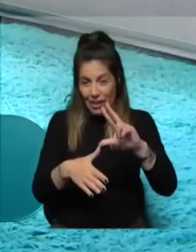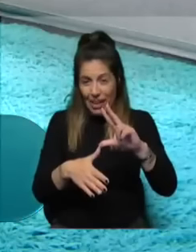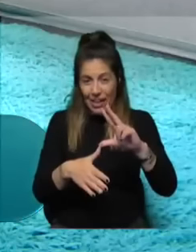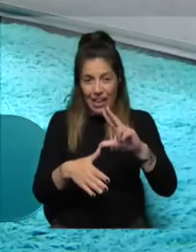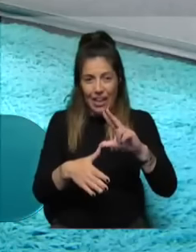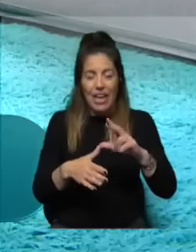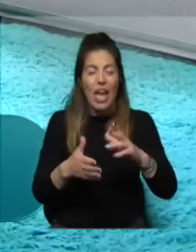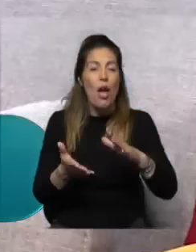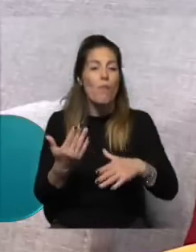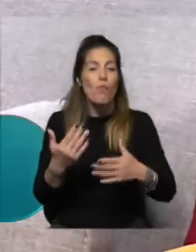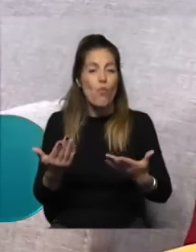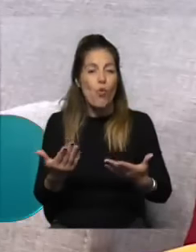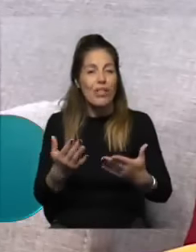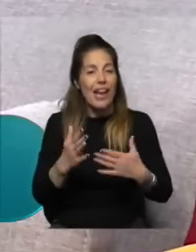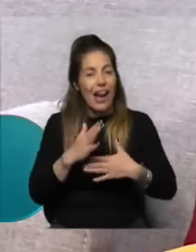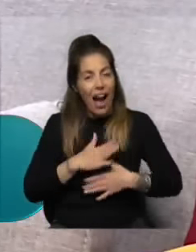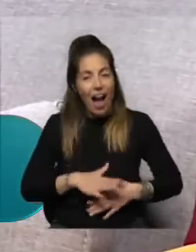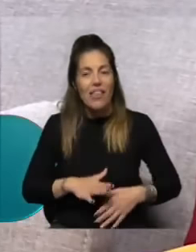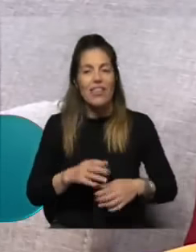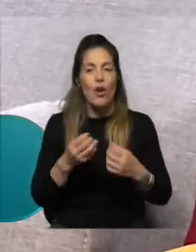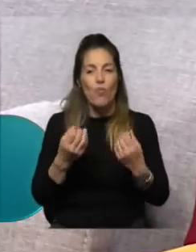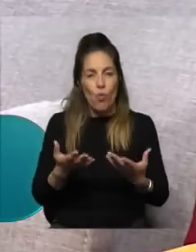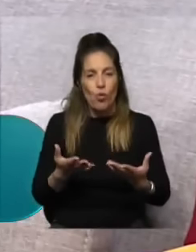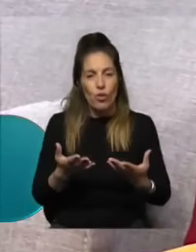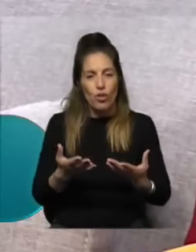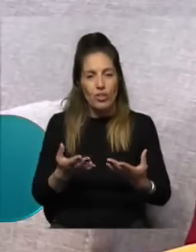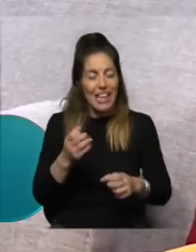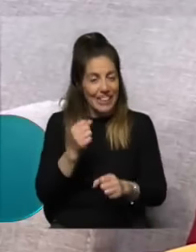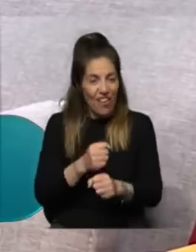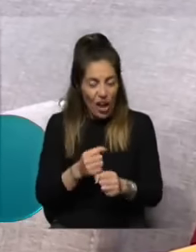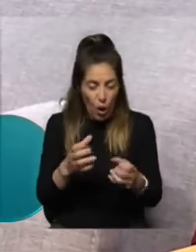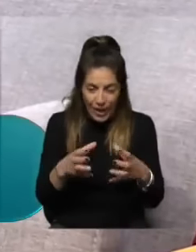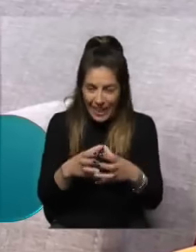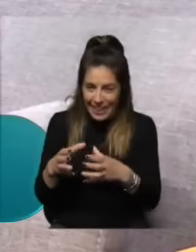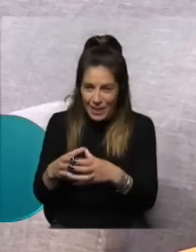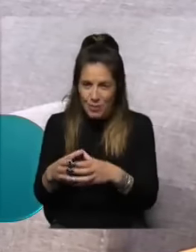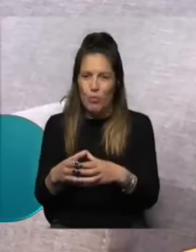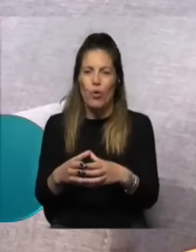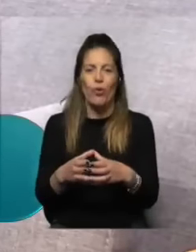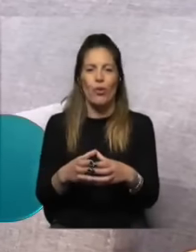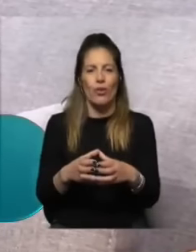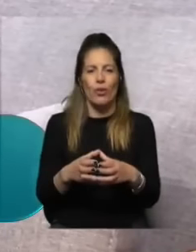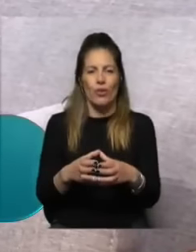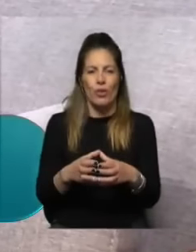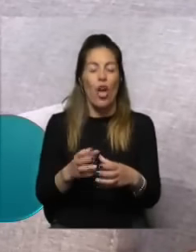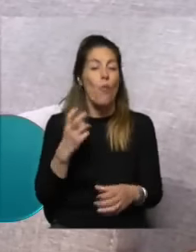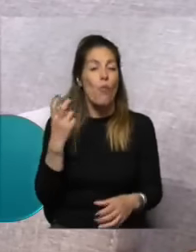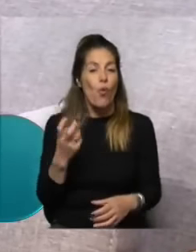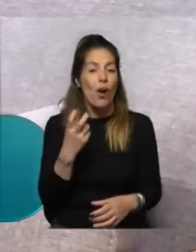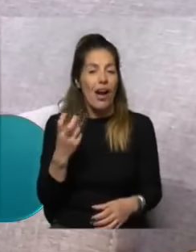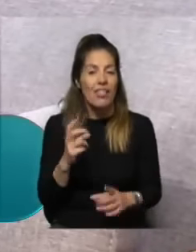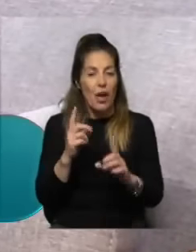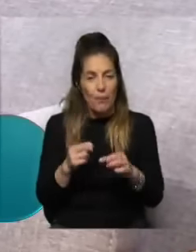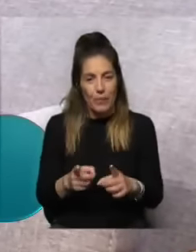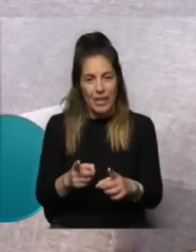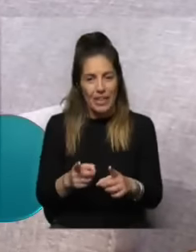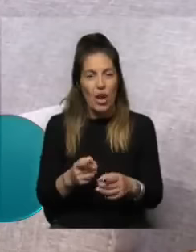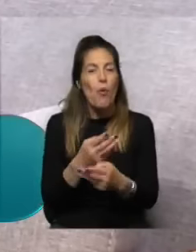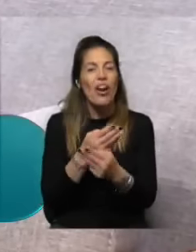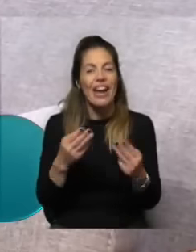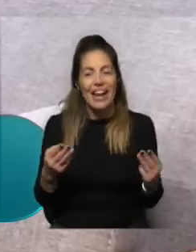que es como muy cálida, es muy del trabajo en equipo y busca mucho, como que en